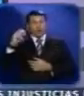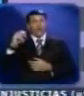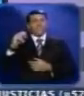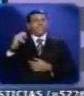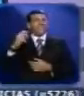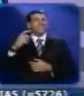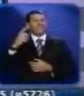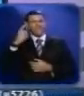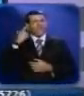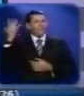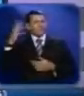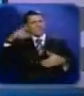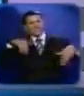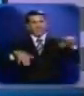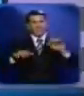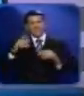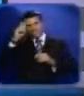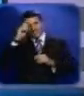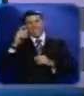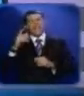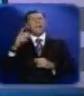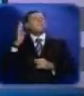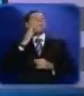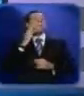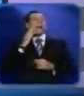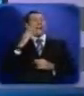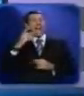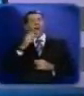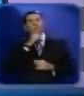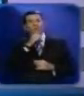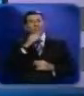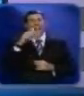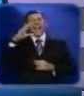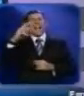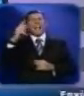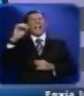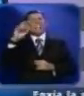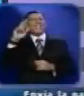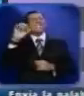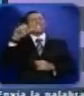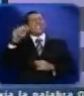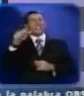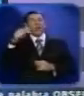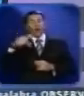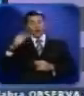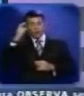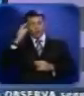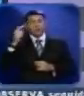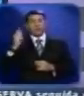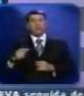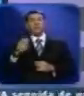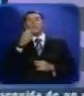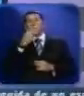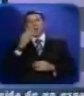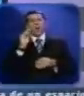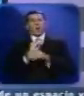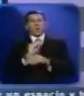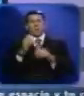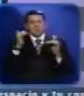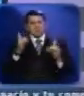rey del pop la obtuvo su madre Katherine Jackson y hoy en día un juez de la Corte Superior ha considerado que se encuentran bien